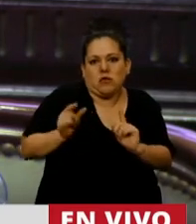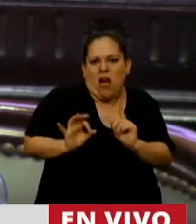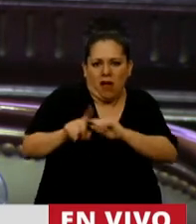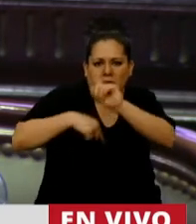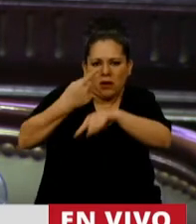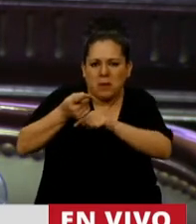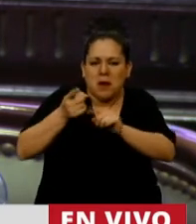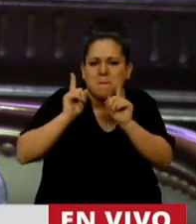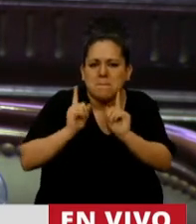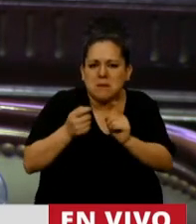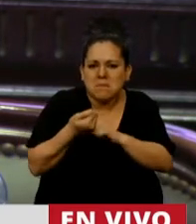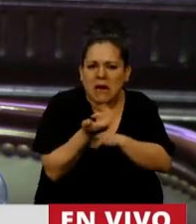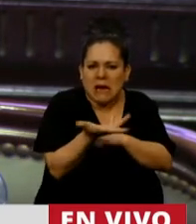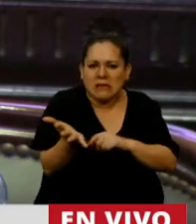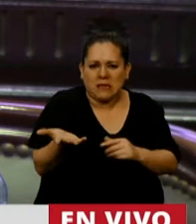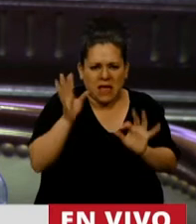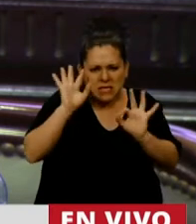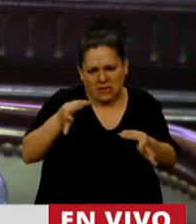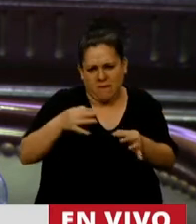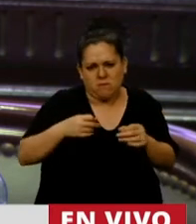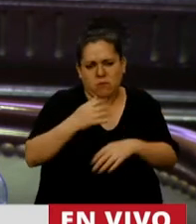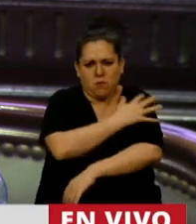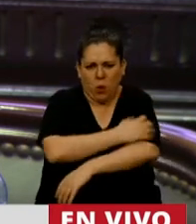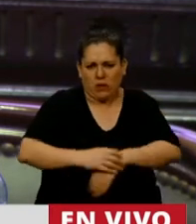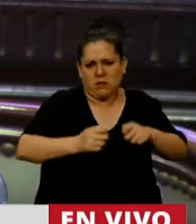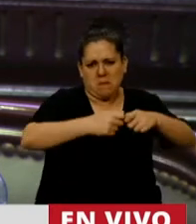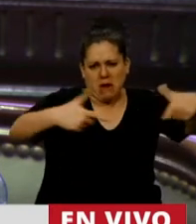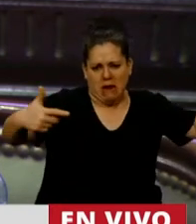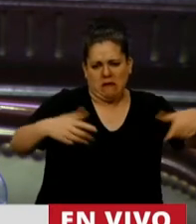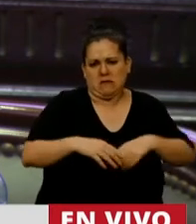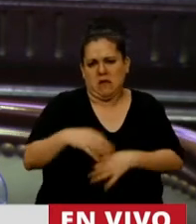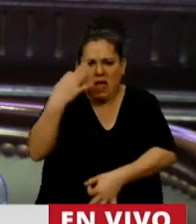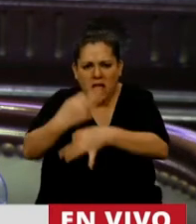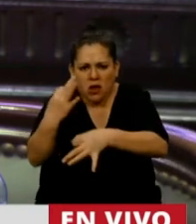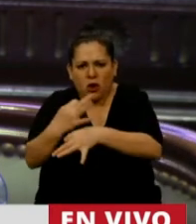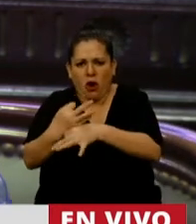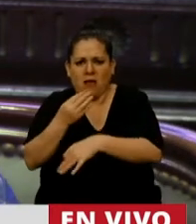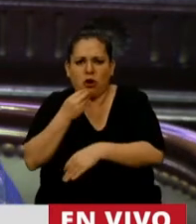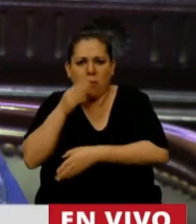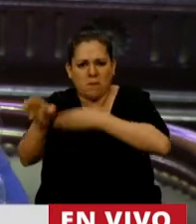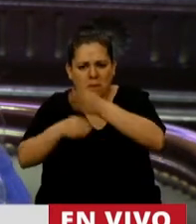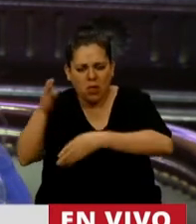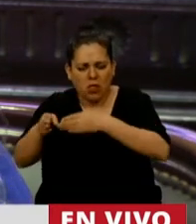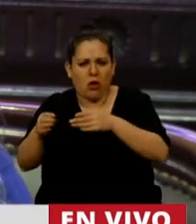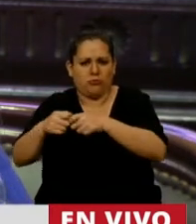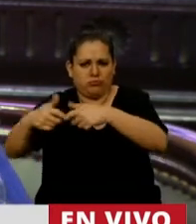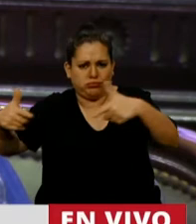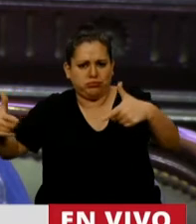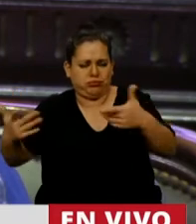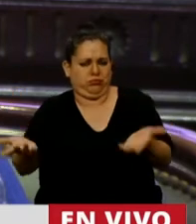aumento considerable de la pobreza. Vemos los comedores escolares con una reducción del 26.9%